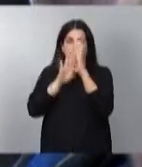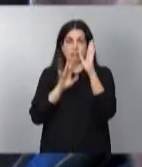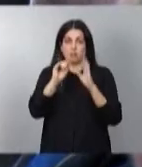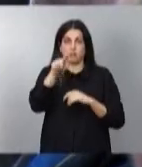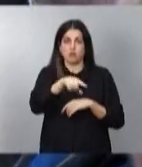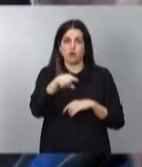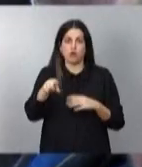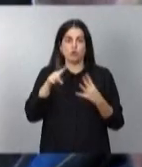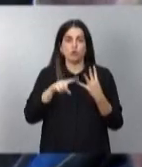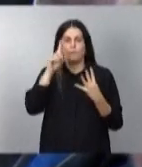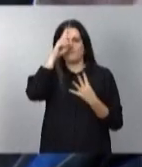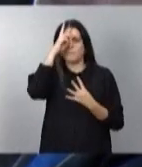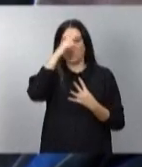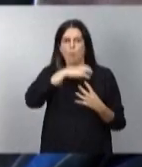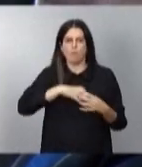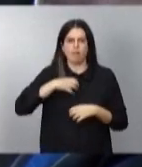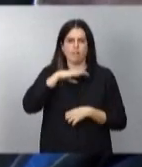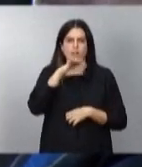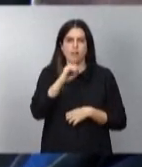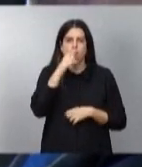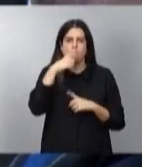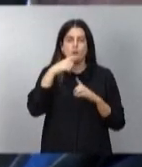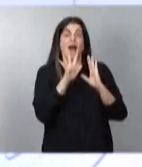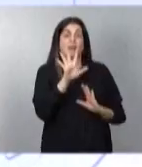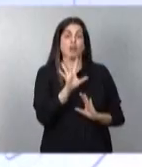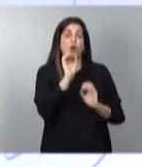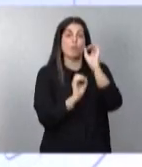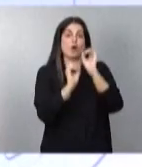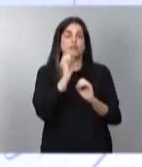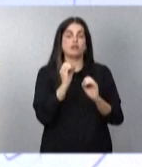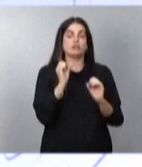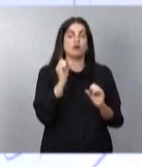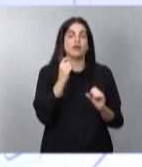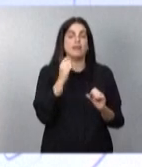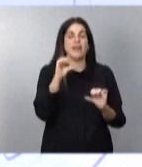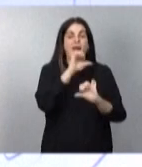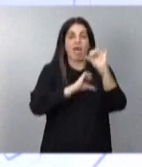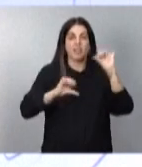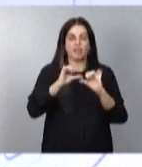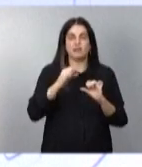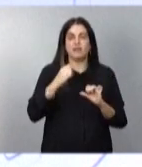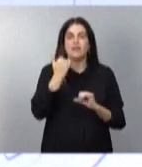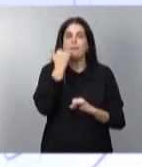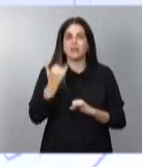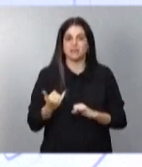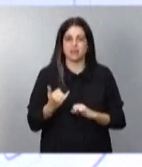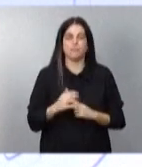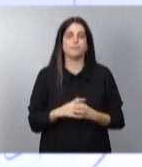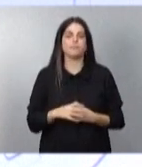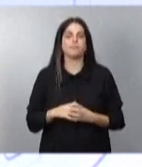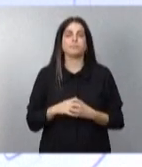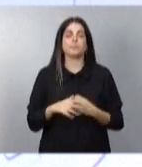que la subida de tipos de interés por parte del Banco Central europeo en segundo lugar aprobamos una ayuda de 200 euros